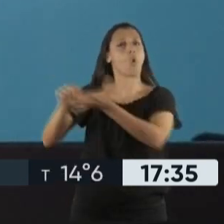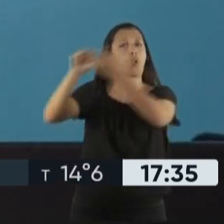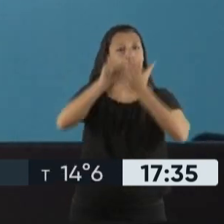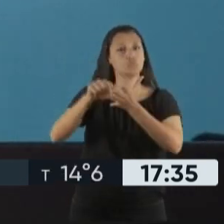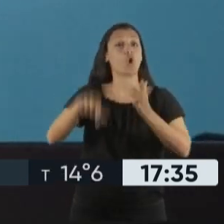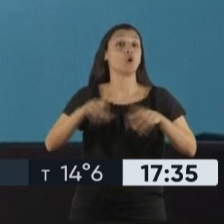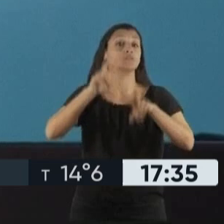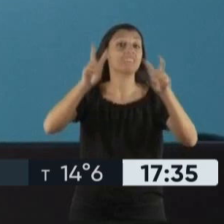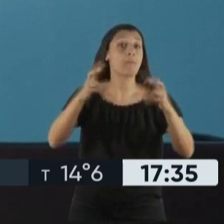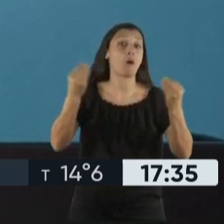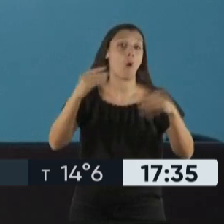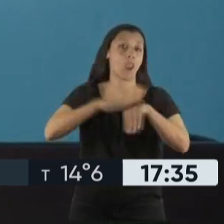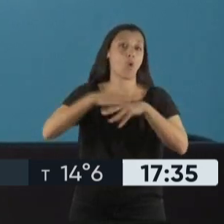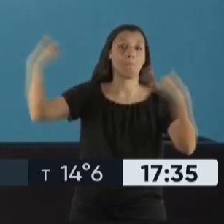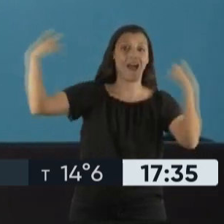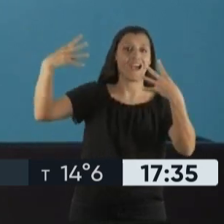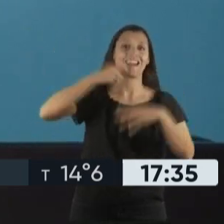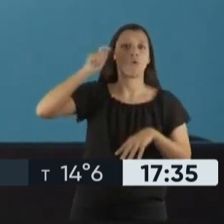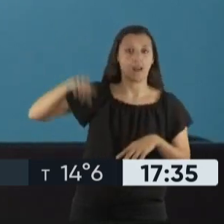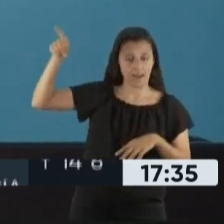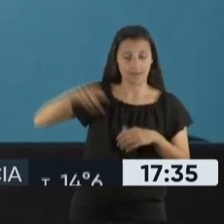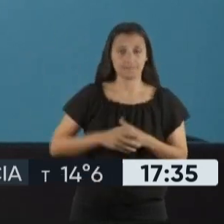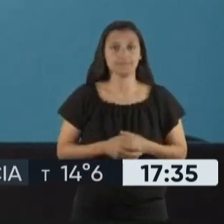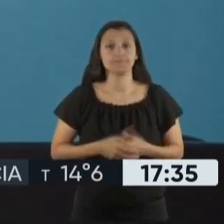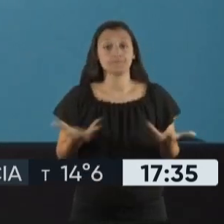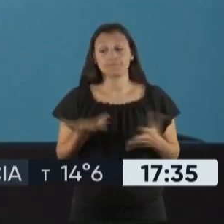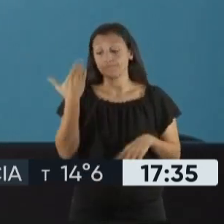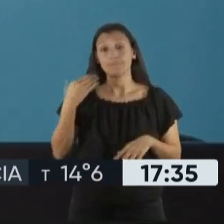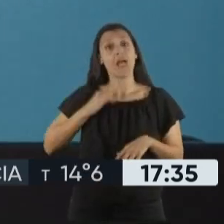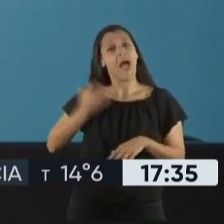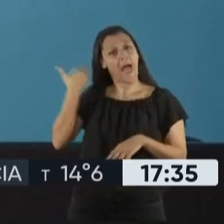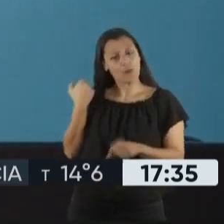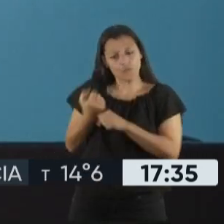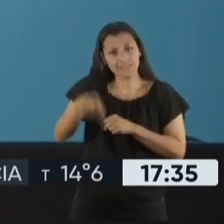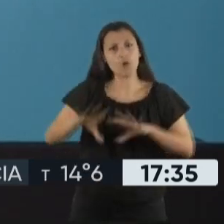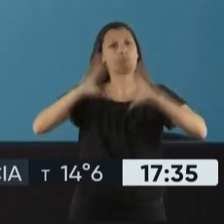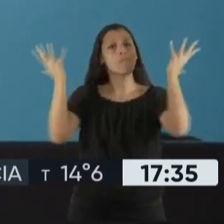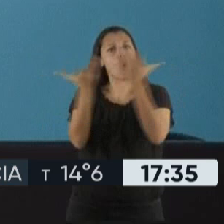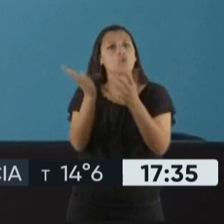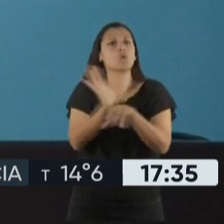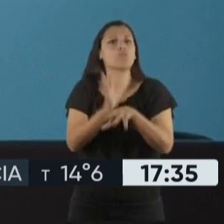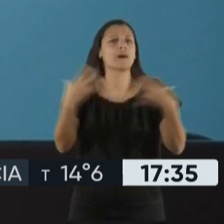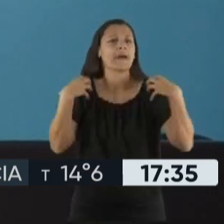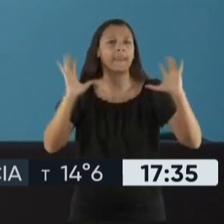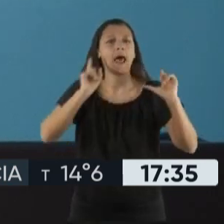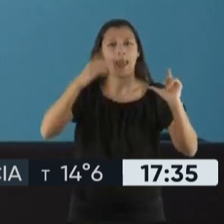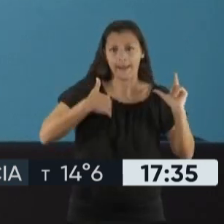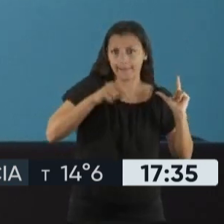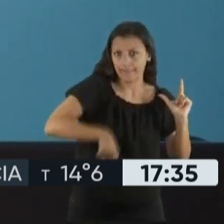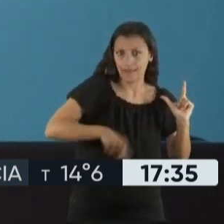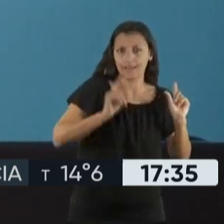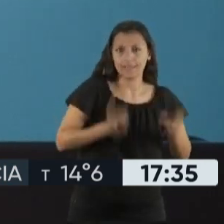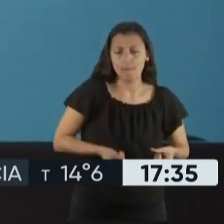es el contexto de la guerra en Ucrania. En los últimos años, el mundo y la Argentina